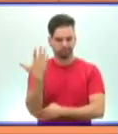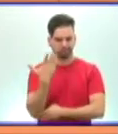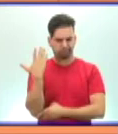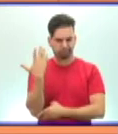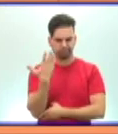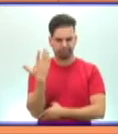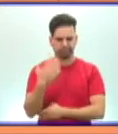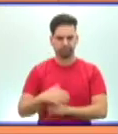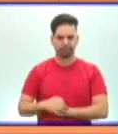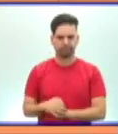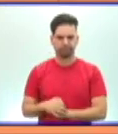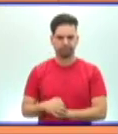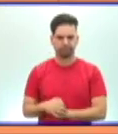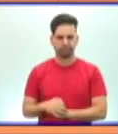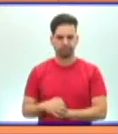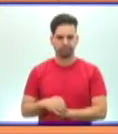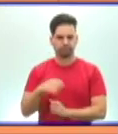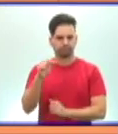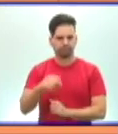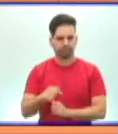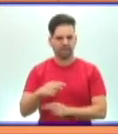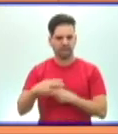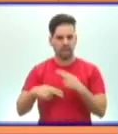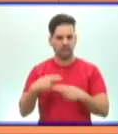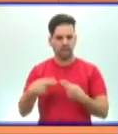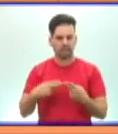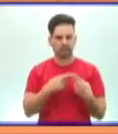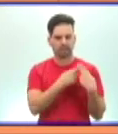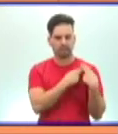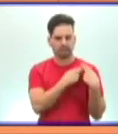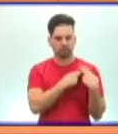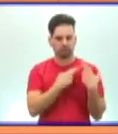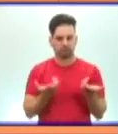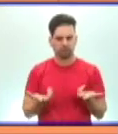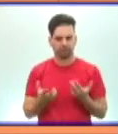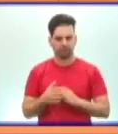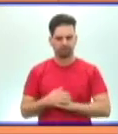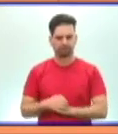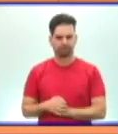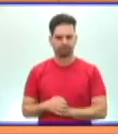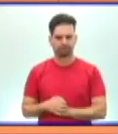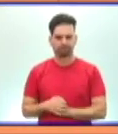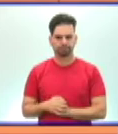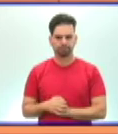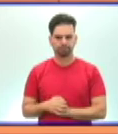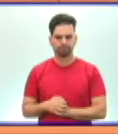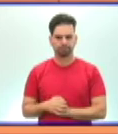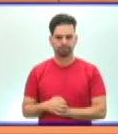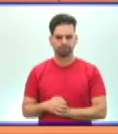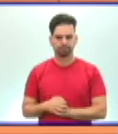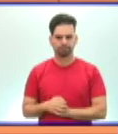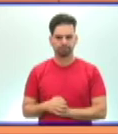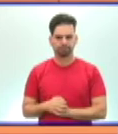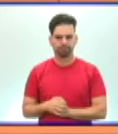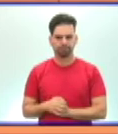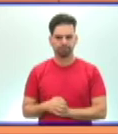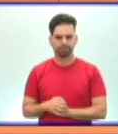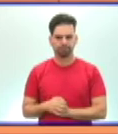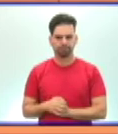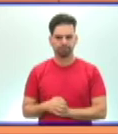y mitigación de los efectos de este gran problema que es el cambio climático en nuestro